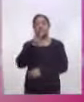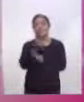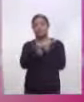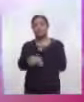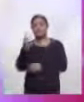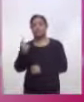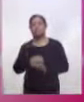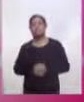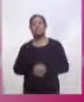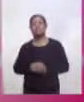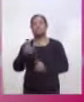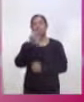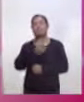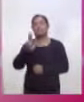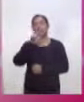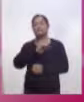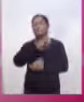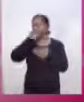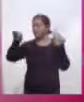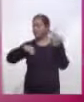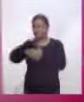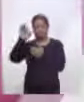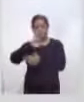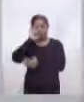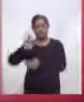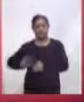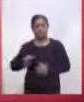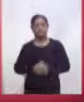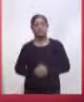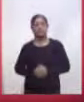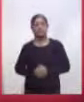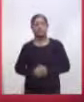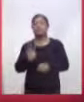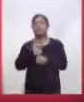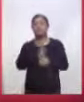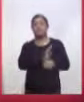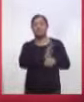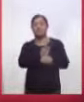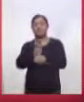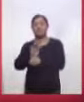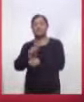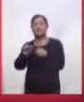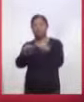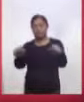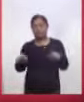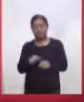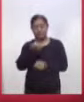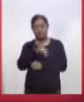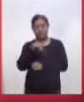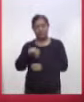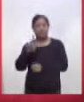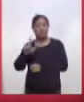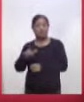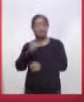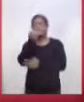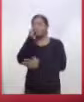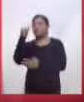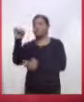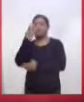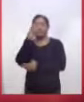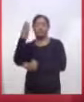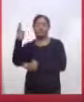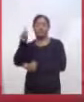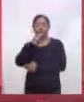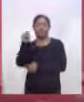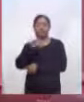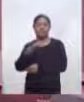2x1. Martes todos con descuento. El cine se ve en la Sala Miguel en el IRA, en el Jardín Botánico de